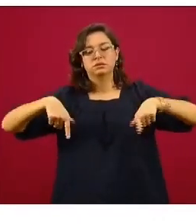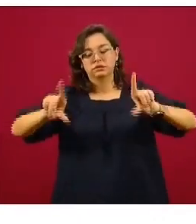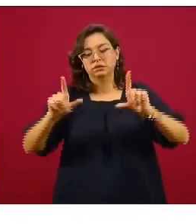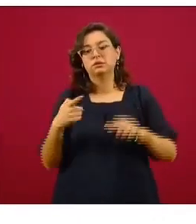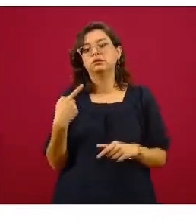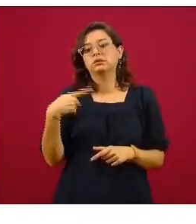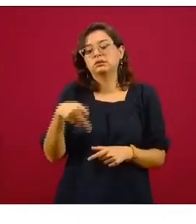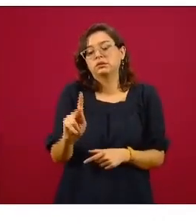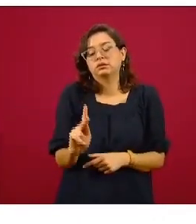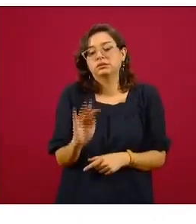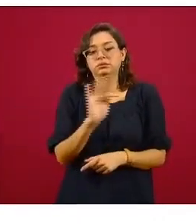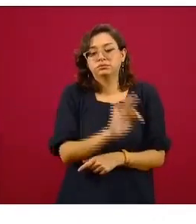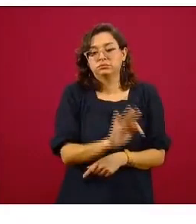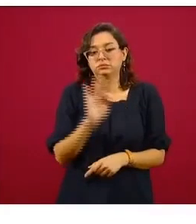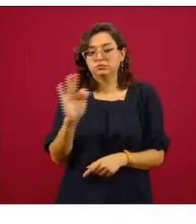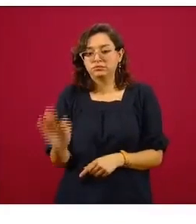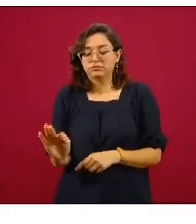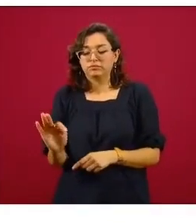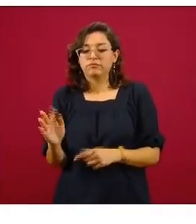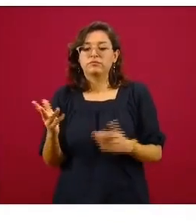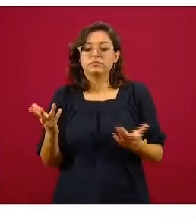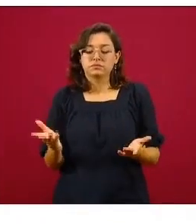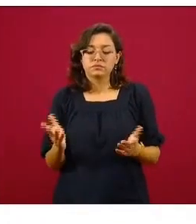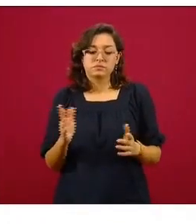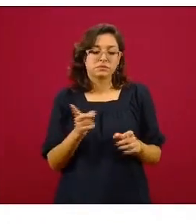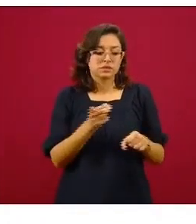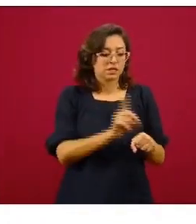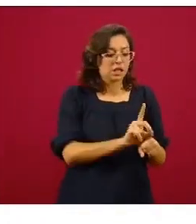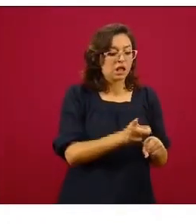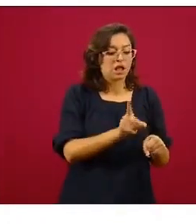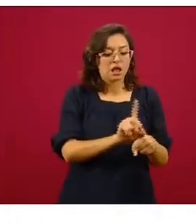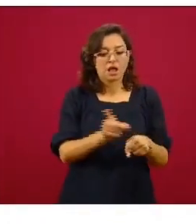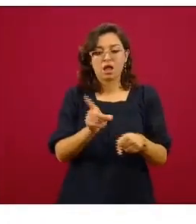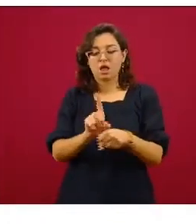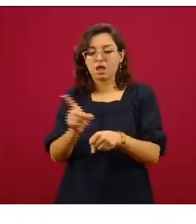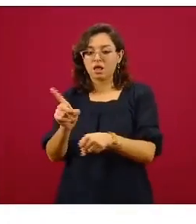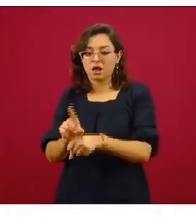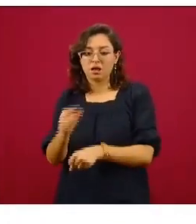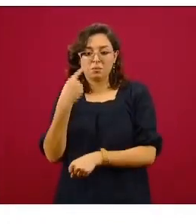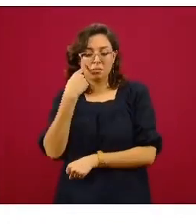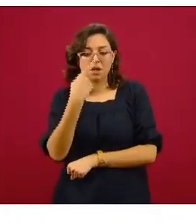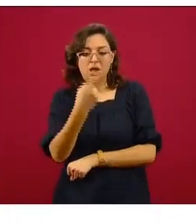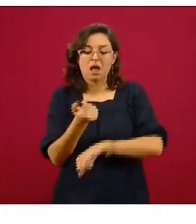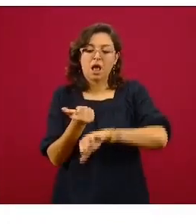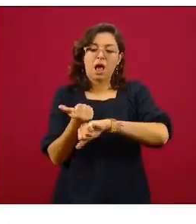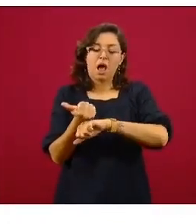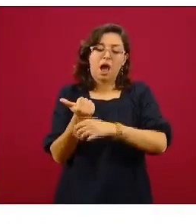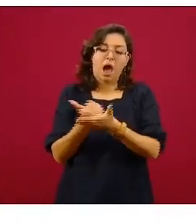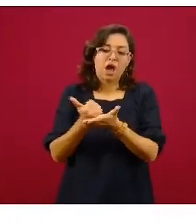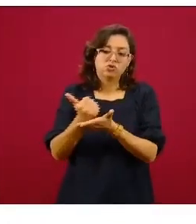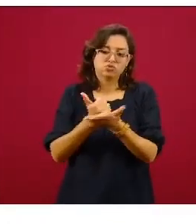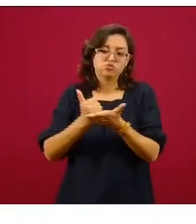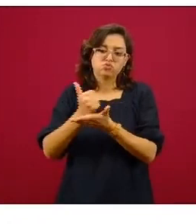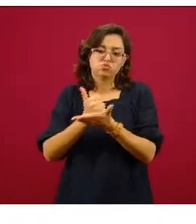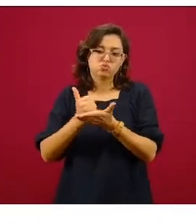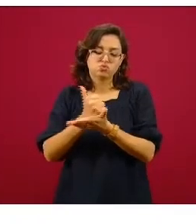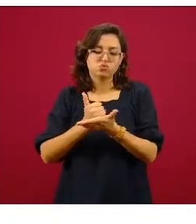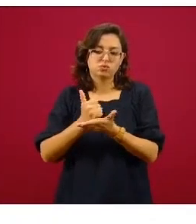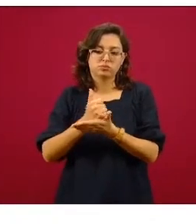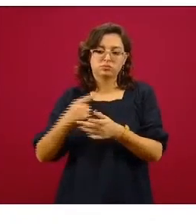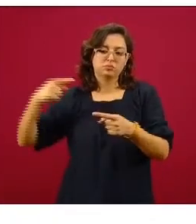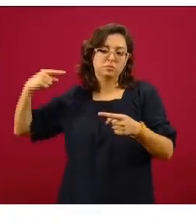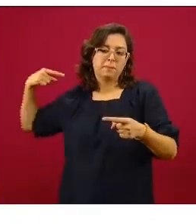pero cuando las vemos por fecha de ocurrencia, que vienen a ser precisamente las que están en color azul, esta es la distribución, o mejor